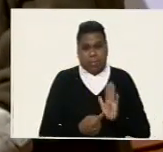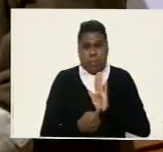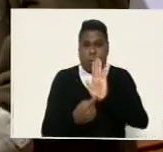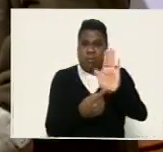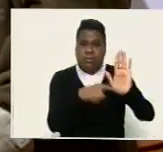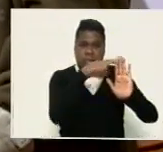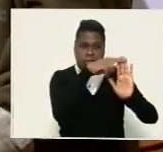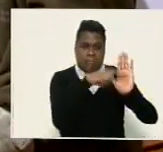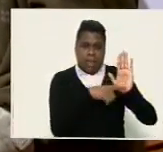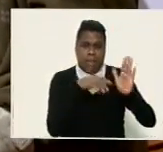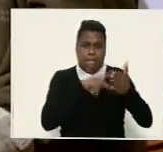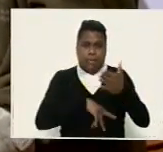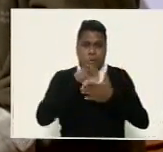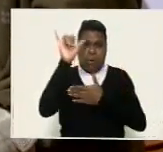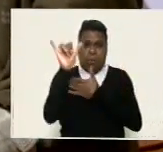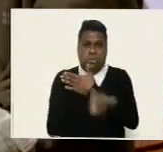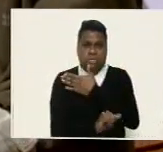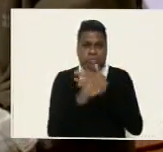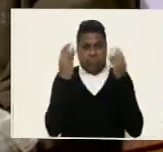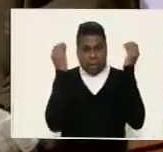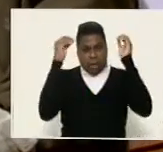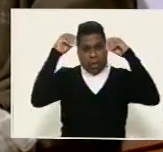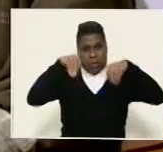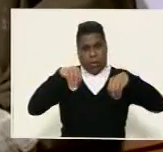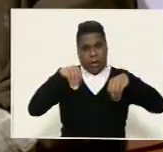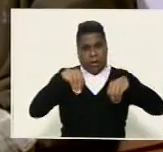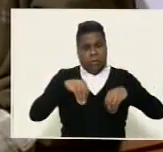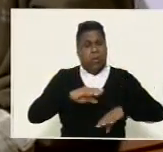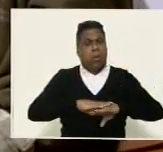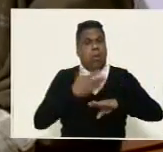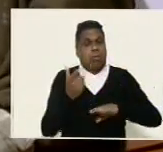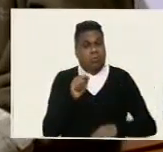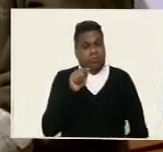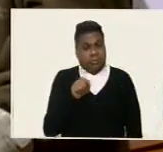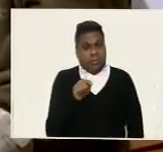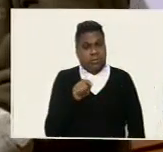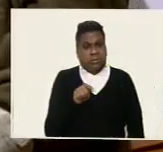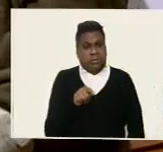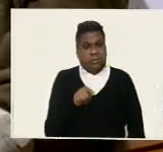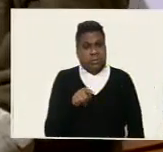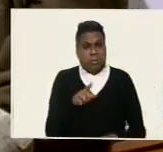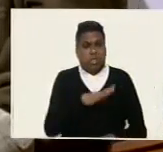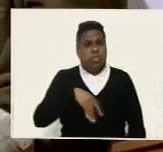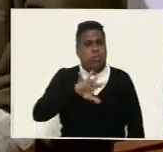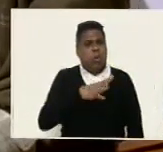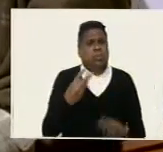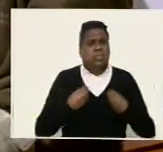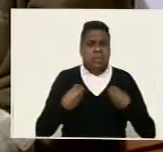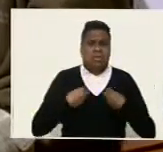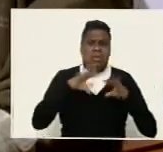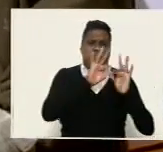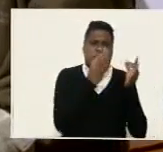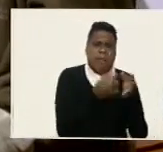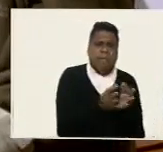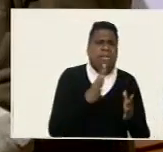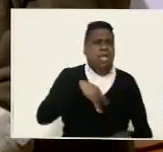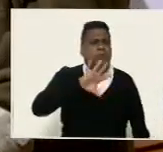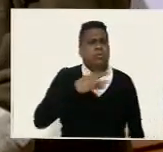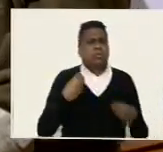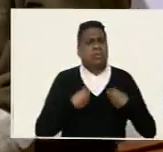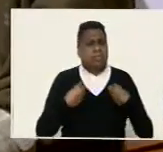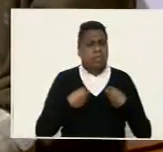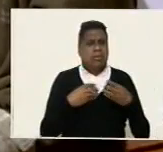este proyecto de acuerdo, es porque fue en el espacio donde vive mi familia, donde conviven los compañeros de